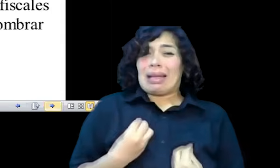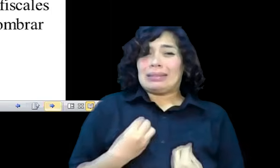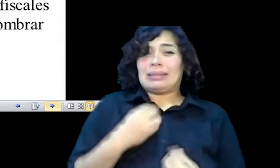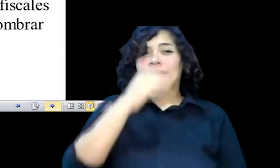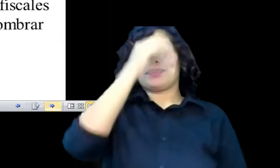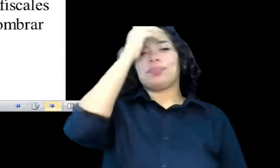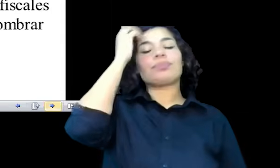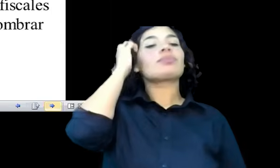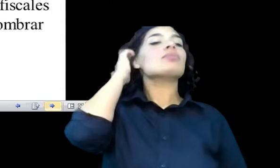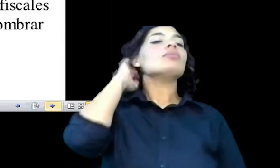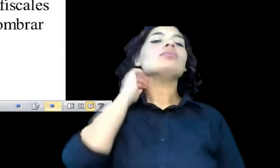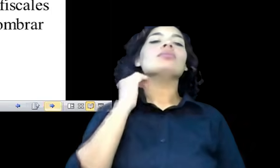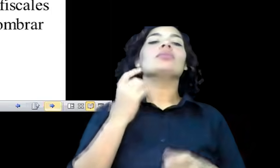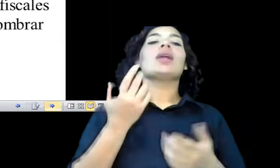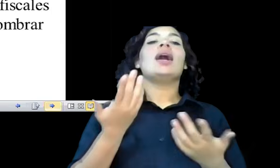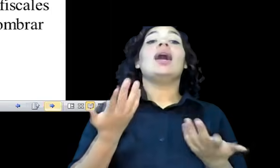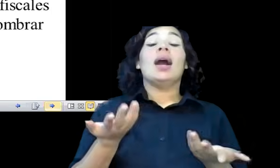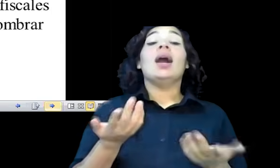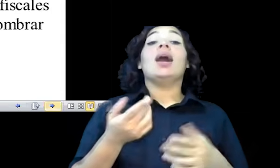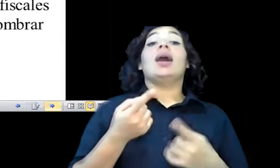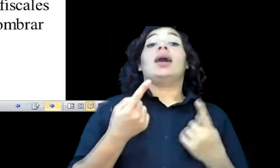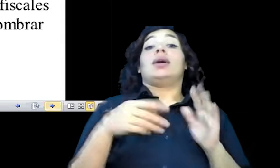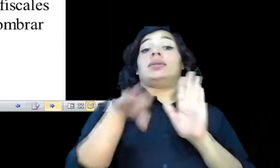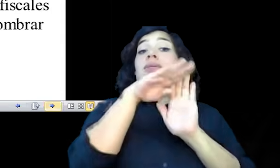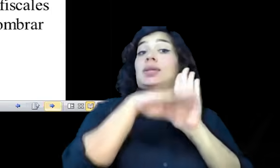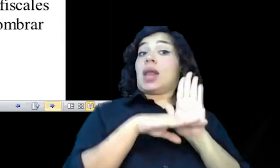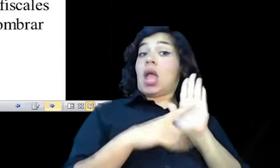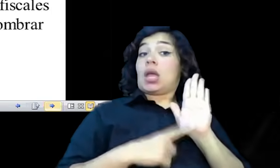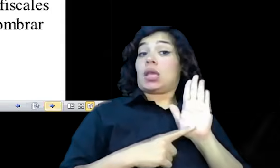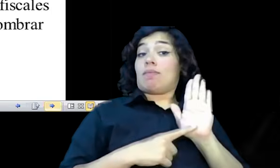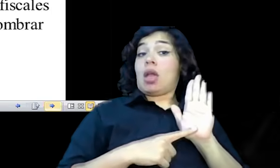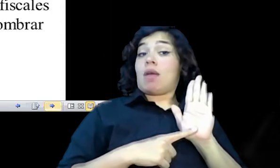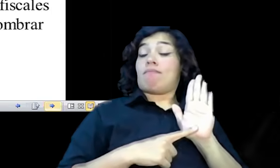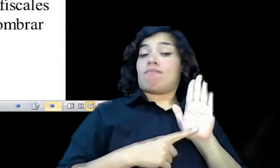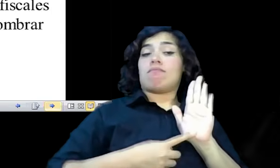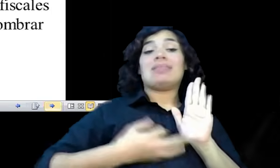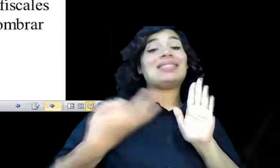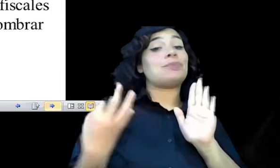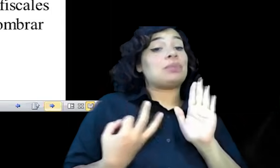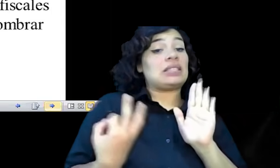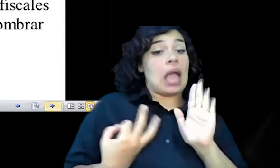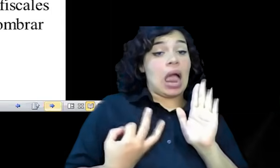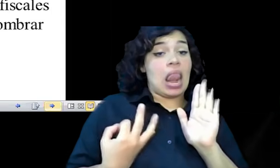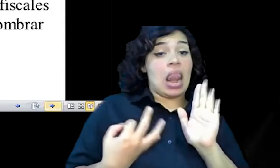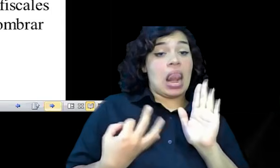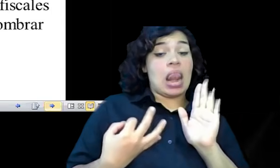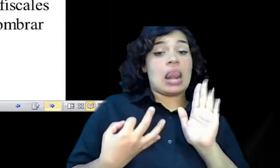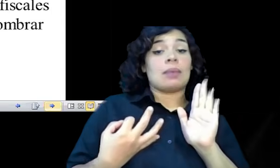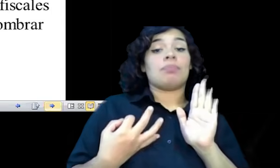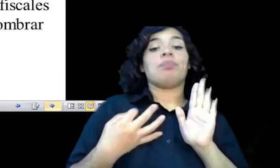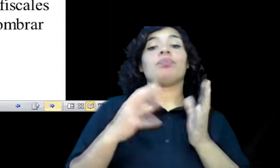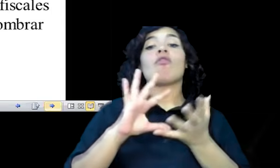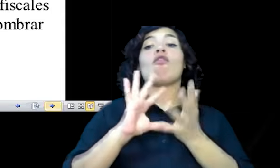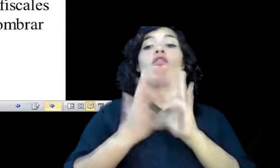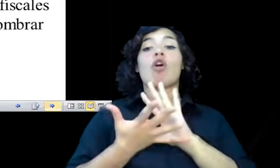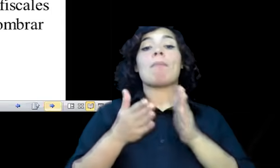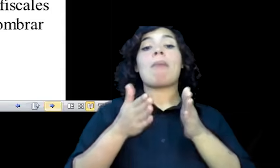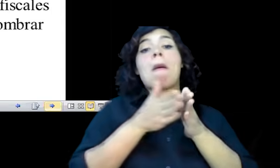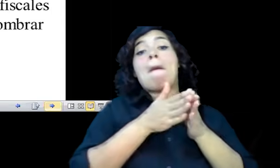fue un régimen, como ya dije, especial que se ingresó para el periodo